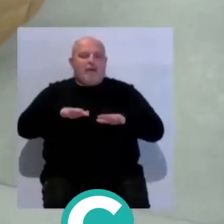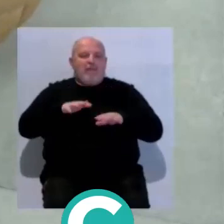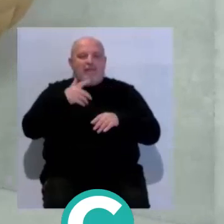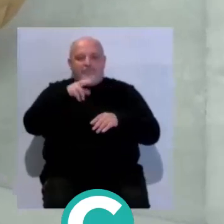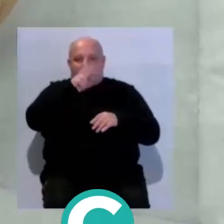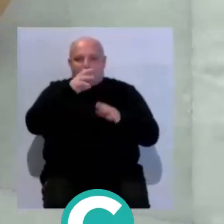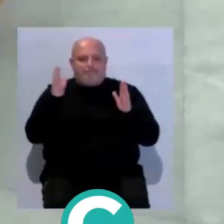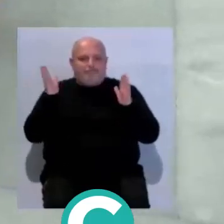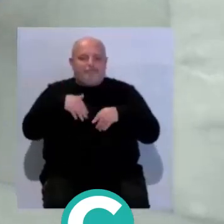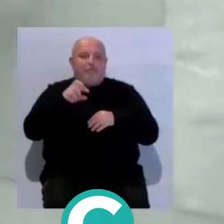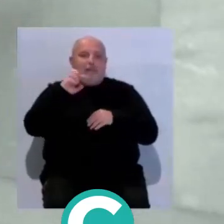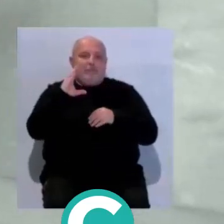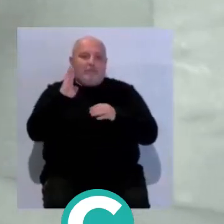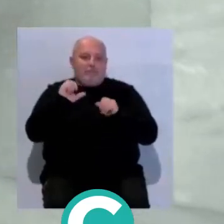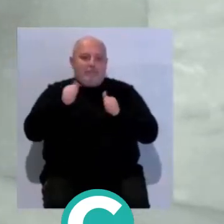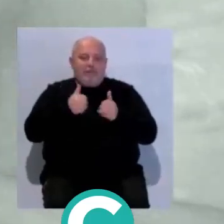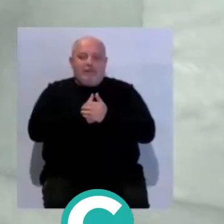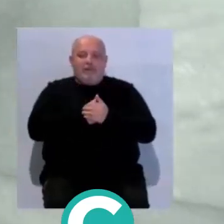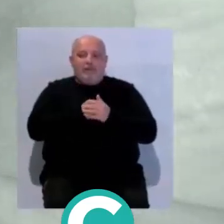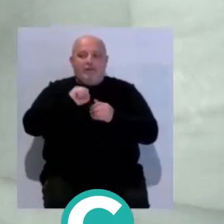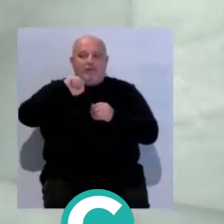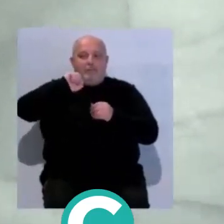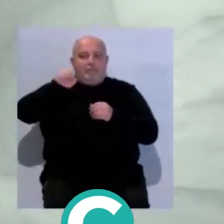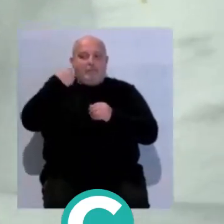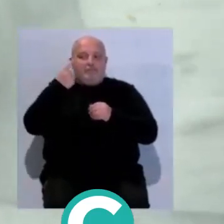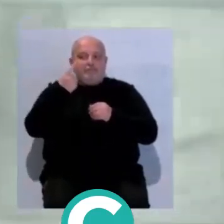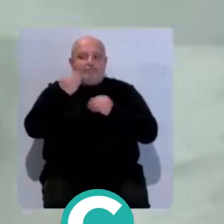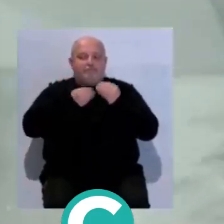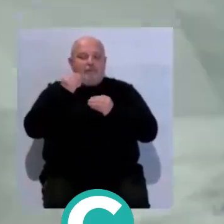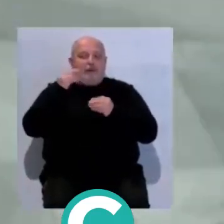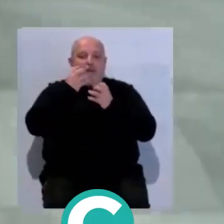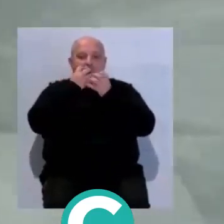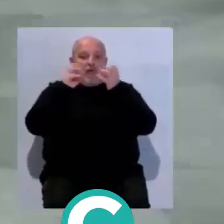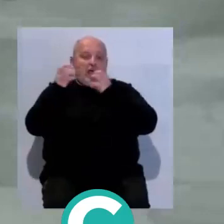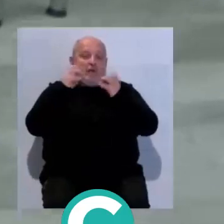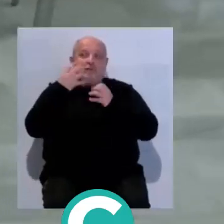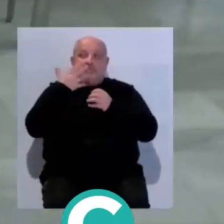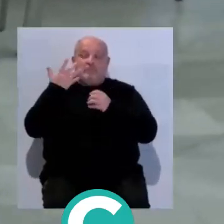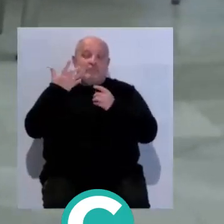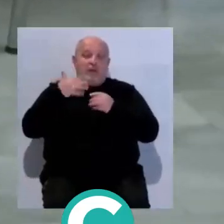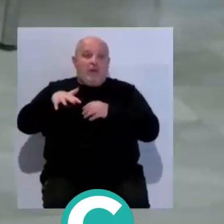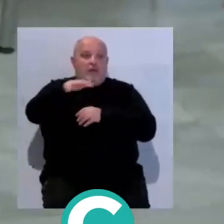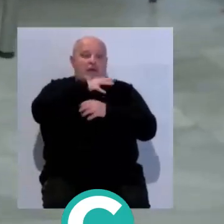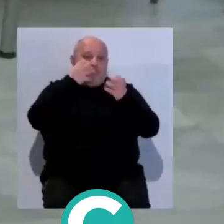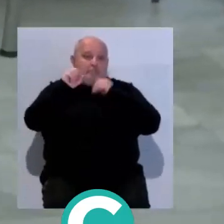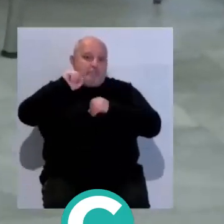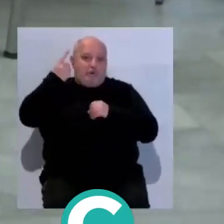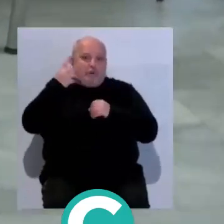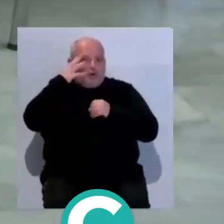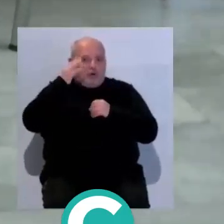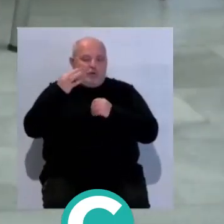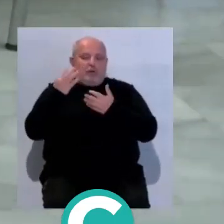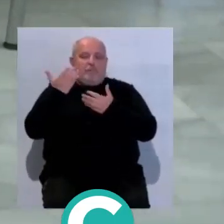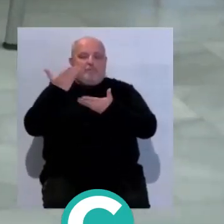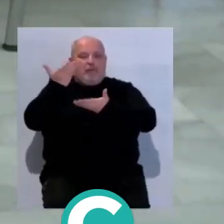empezar automáticamente la RCP. Haríamos una solicitud de ayuda gritando. Si tuviéramos a alguien a nuestro alrededor, pediríamos ayuda